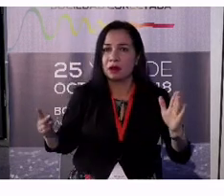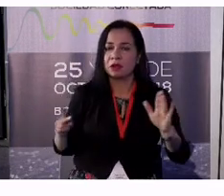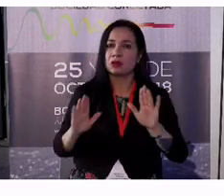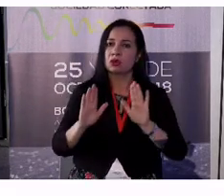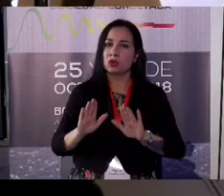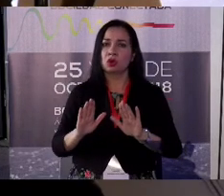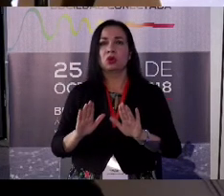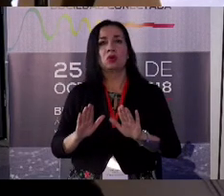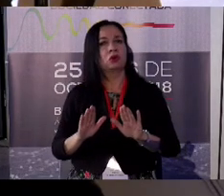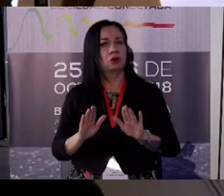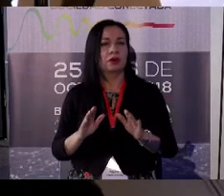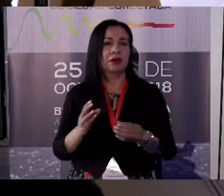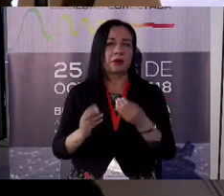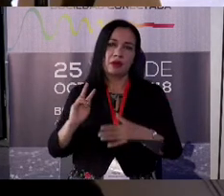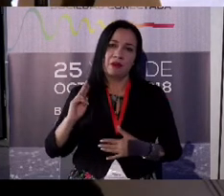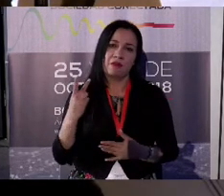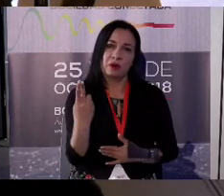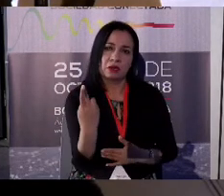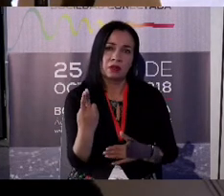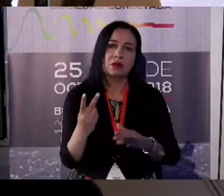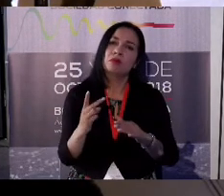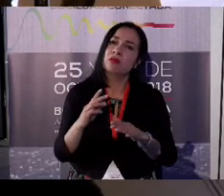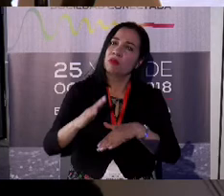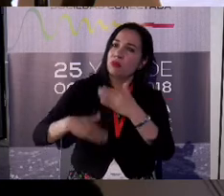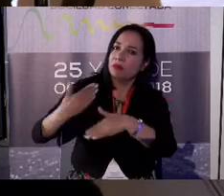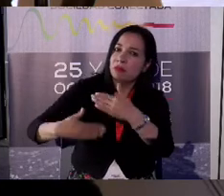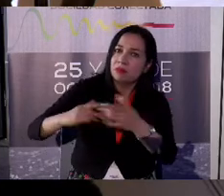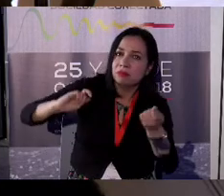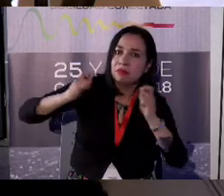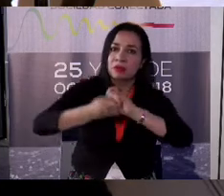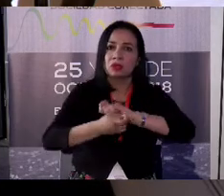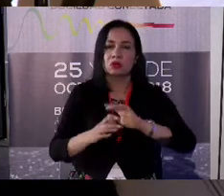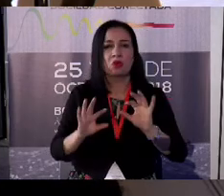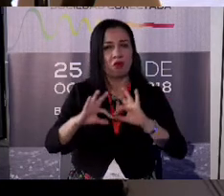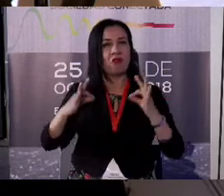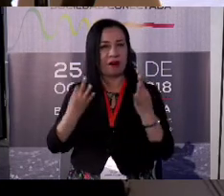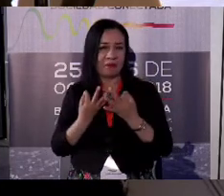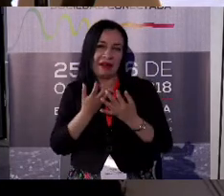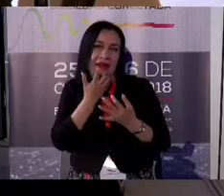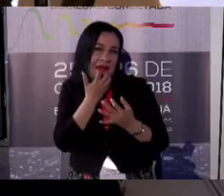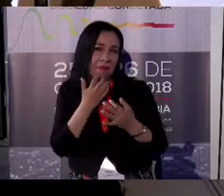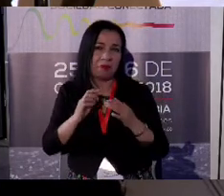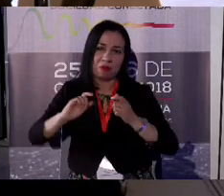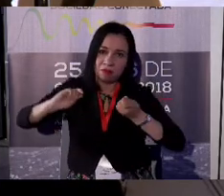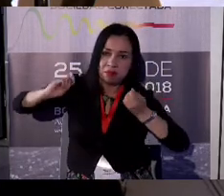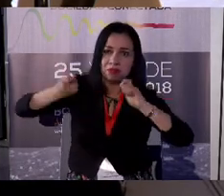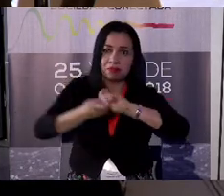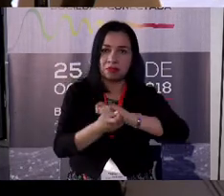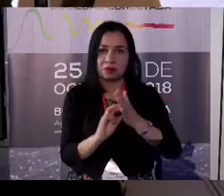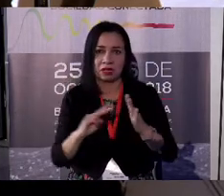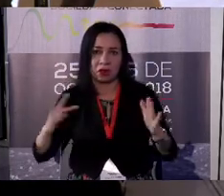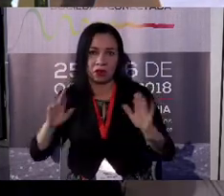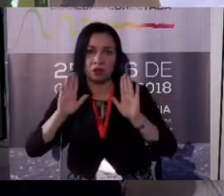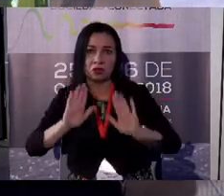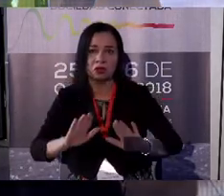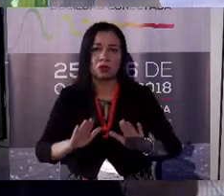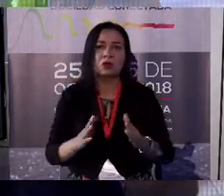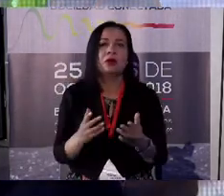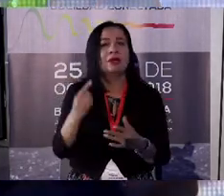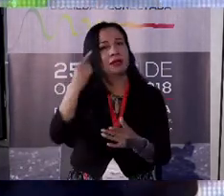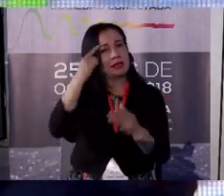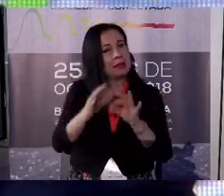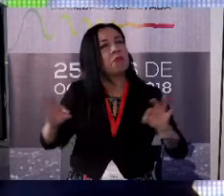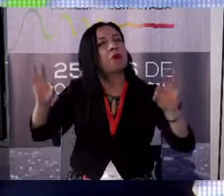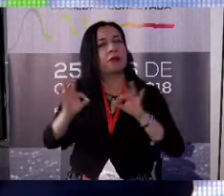tecnología evoluciona, incluso GSMA que promueve una familia de tecnologías, creemos que la flexibilidad es lo principal y la neutralidad